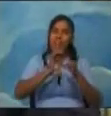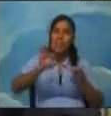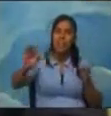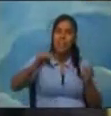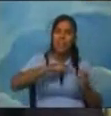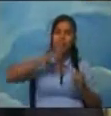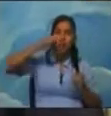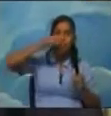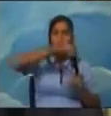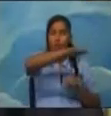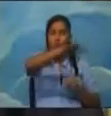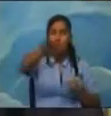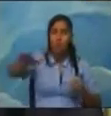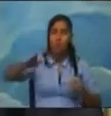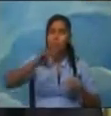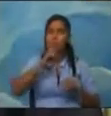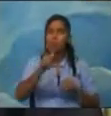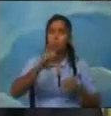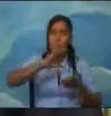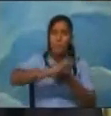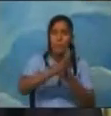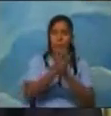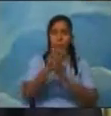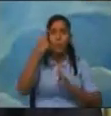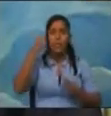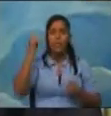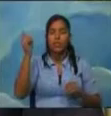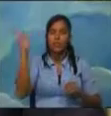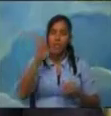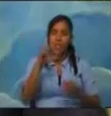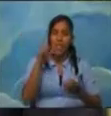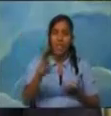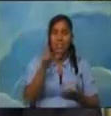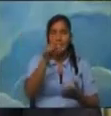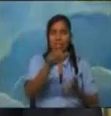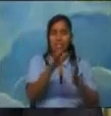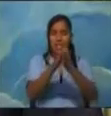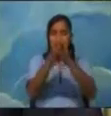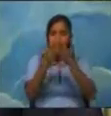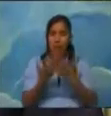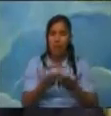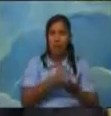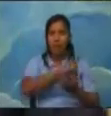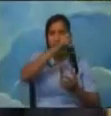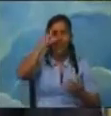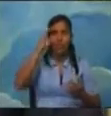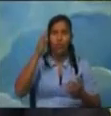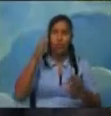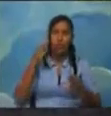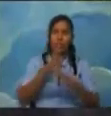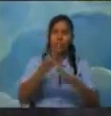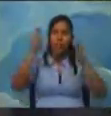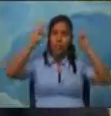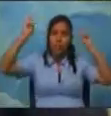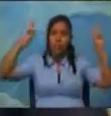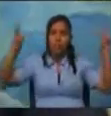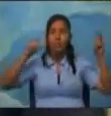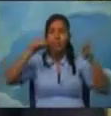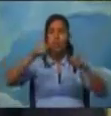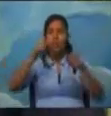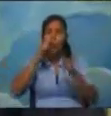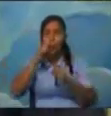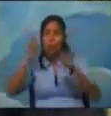los pueblos paganos. Para eso venía la enseñanza, la palabra de Dios a través de Moisés, y Moisés se los